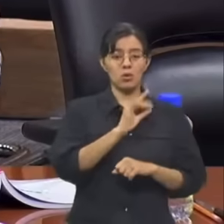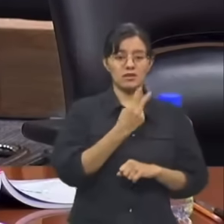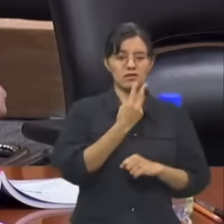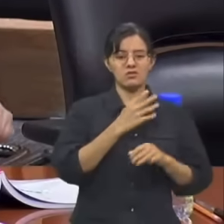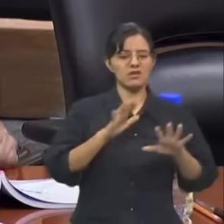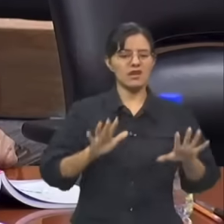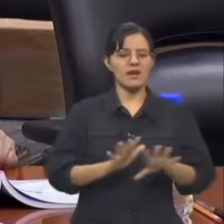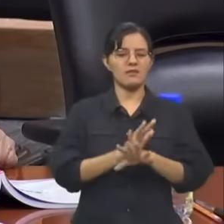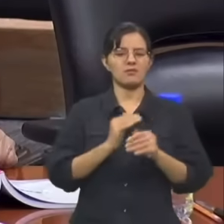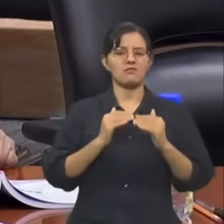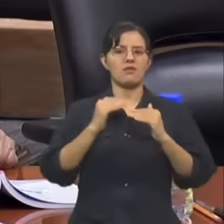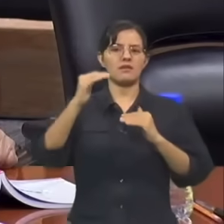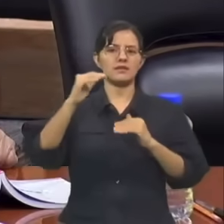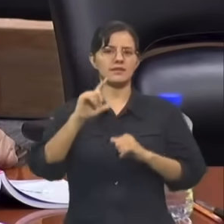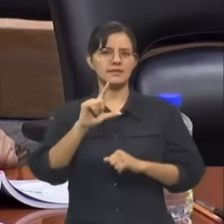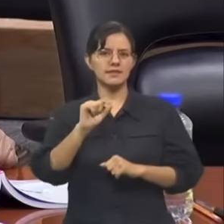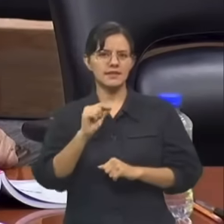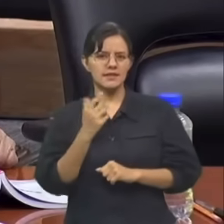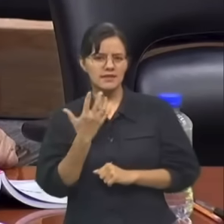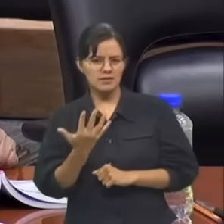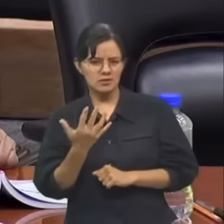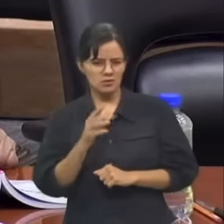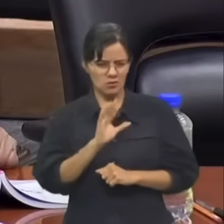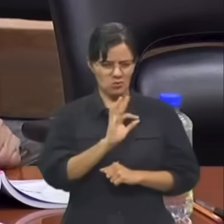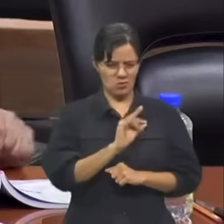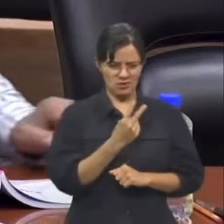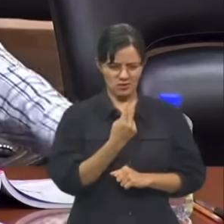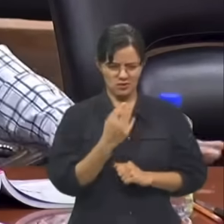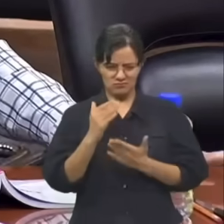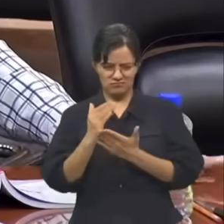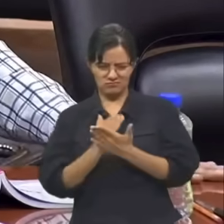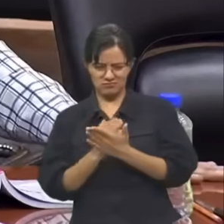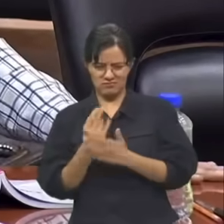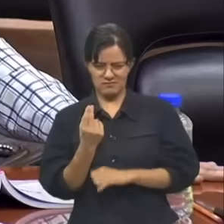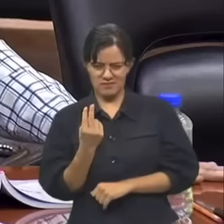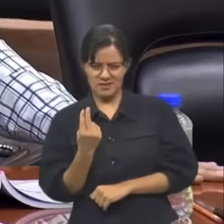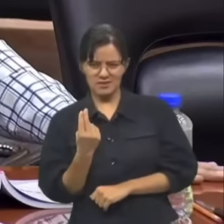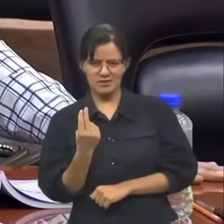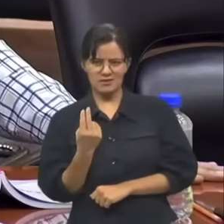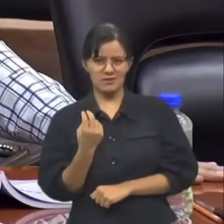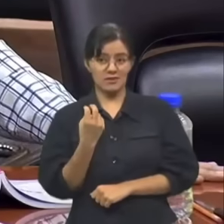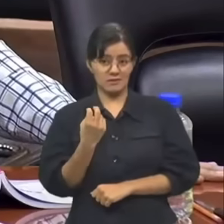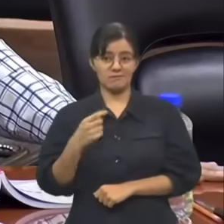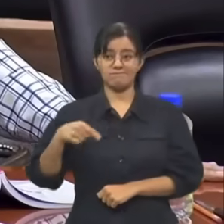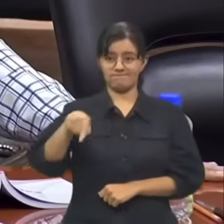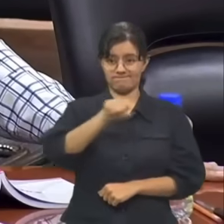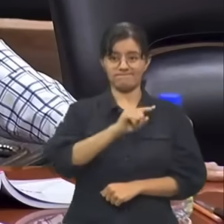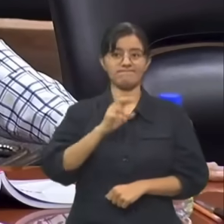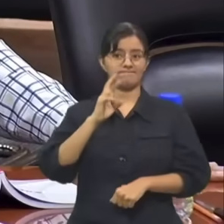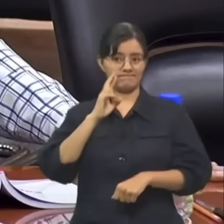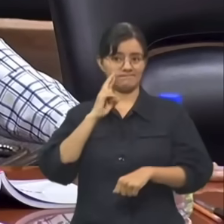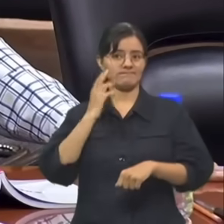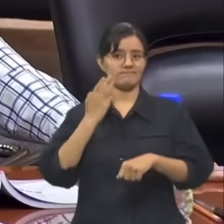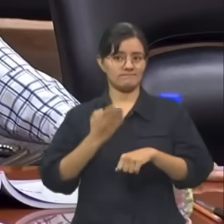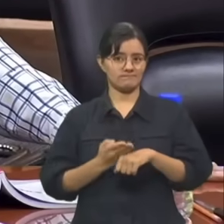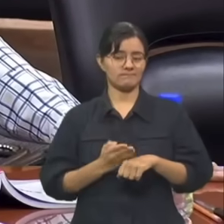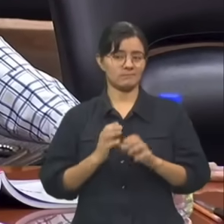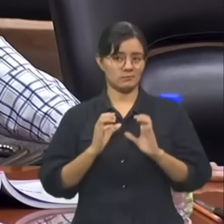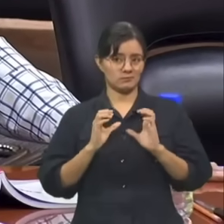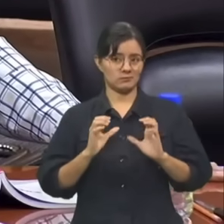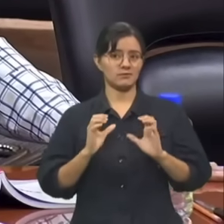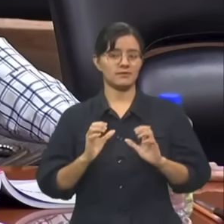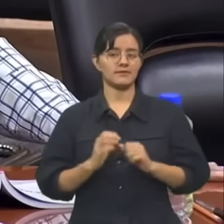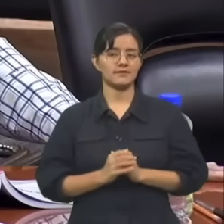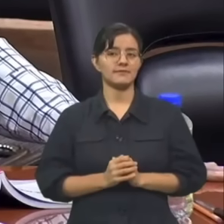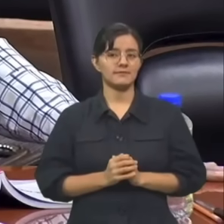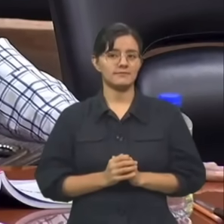75 y el 42 en 25 entre otros está en sus manos y